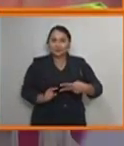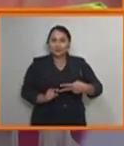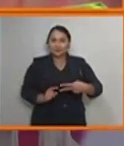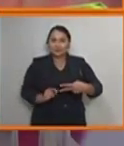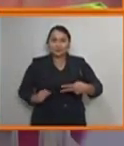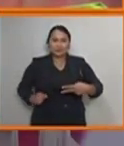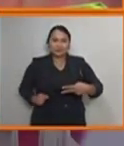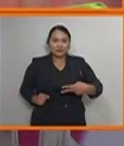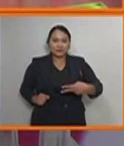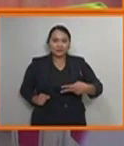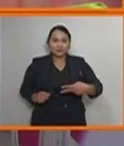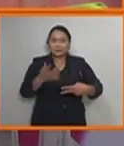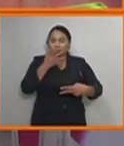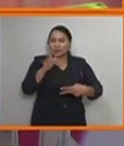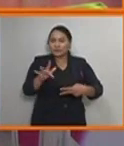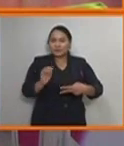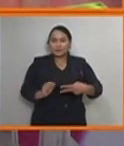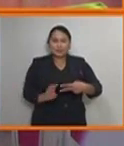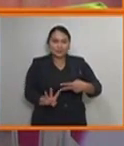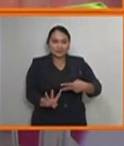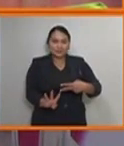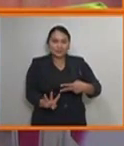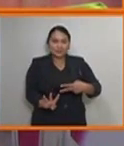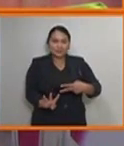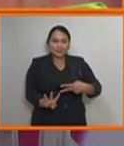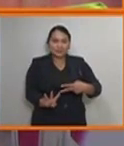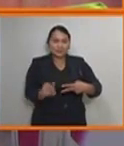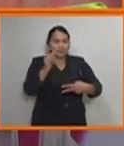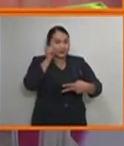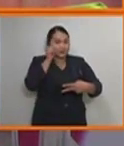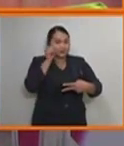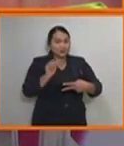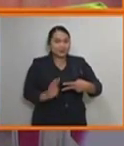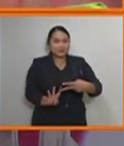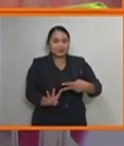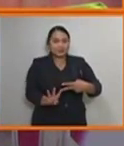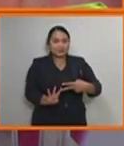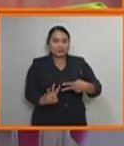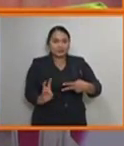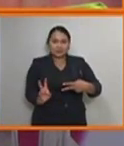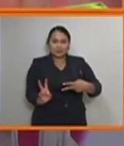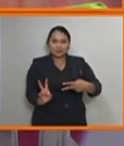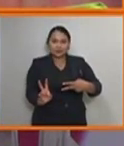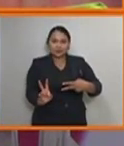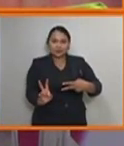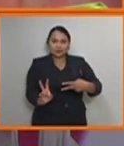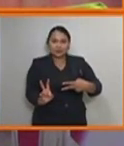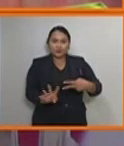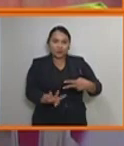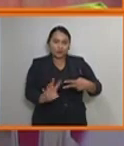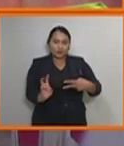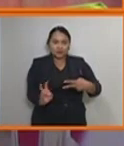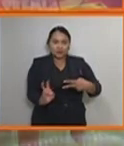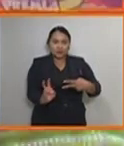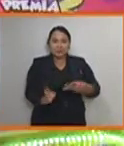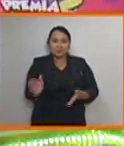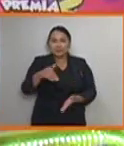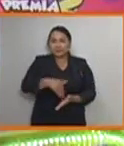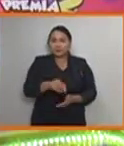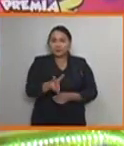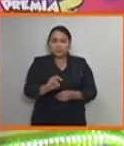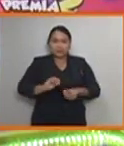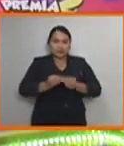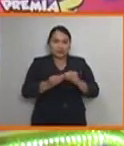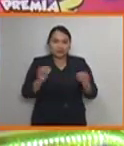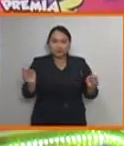con su primer dígito suerte, porque este es el 4. Segundo dígito, atentos, y este es el 7. Segundo número ganador, 47. Números